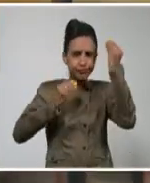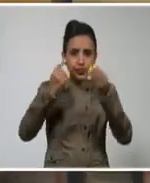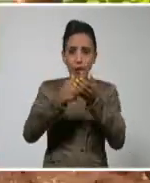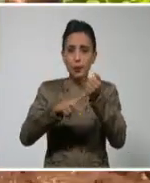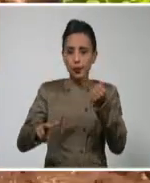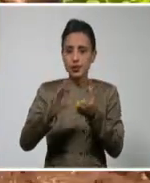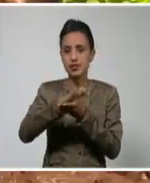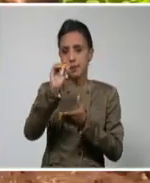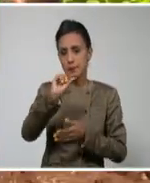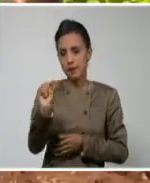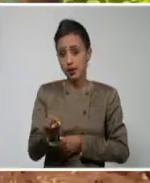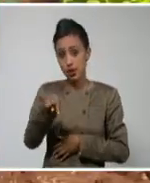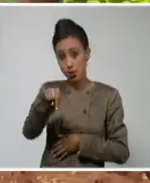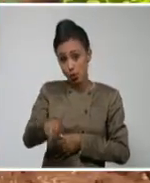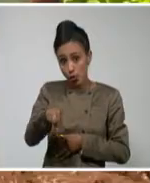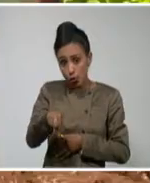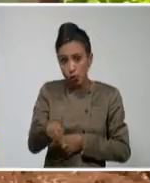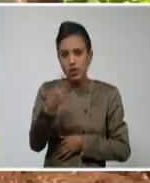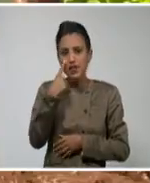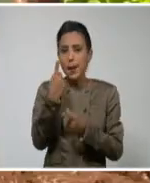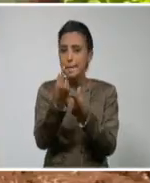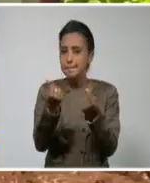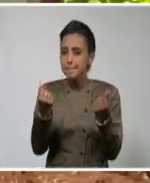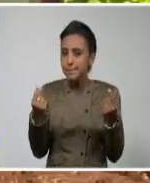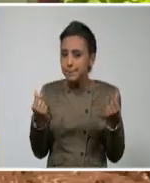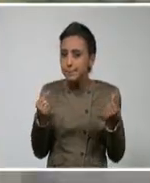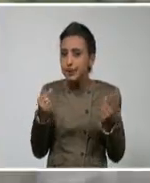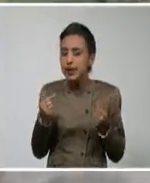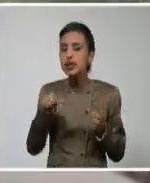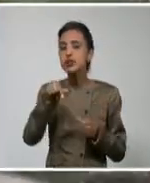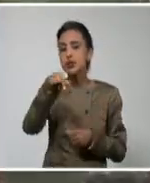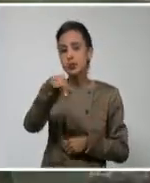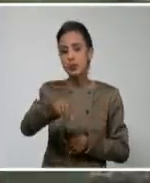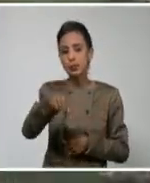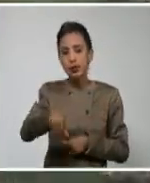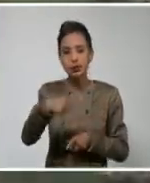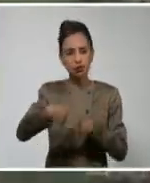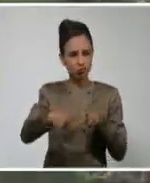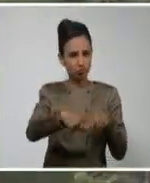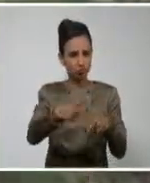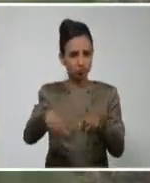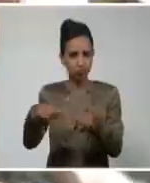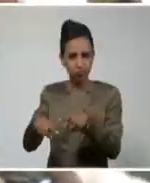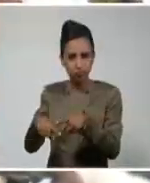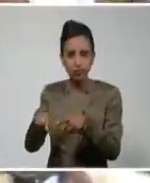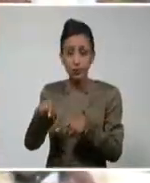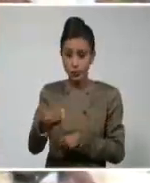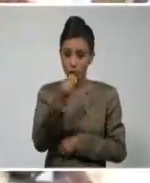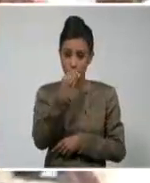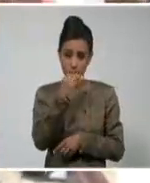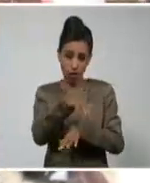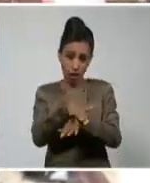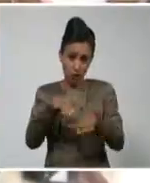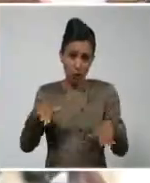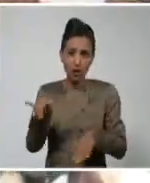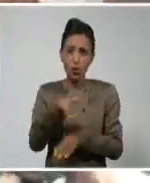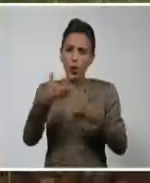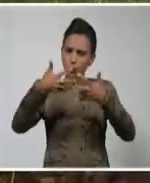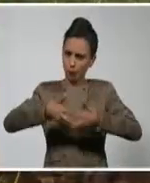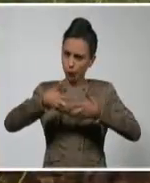de Mayabeque. Hoy se precisan los precios centralizados para acopio, las adecuaciones y soluciones aprobadas en cuanto a la producción